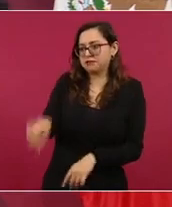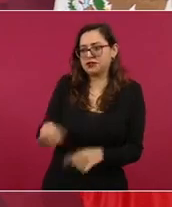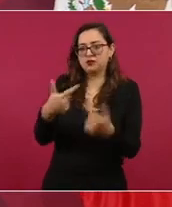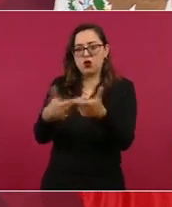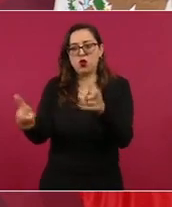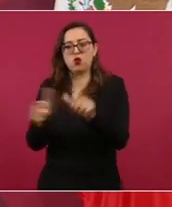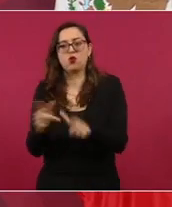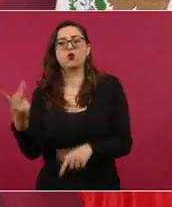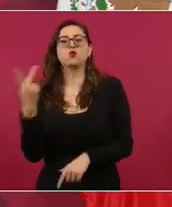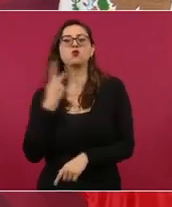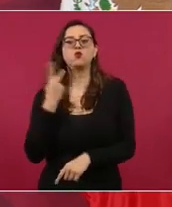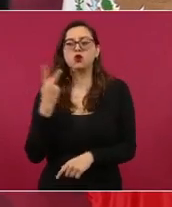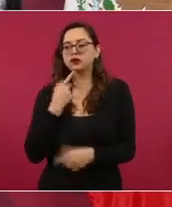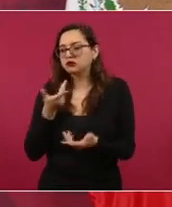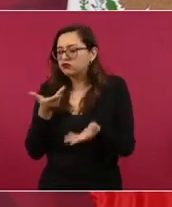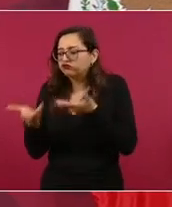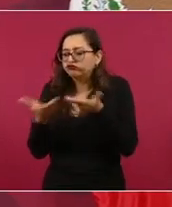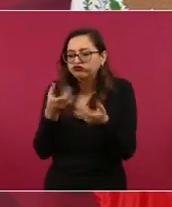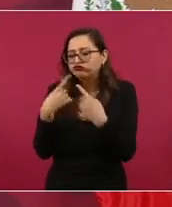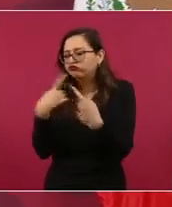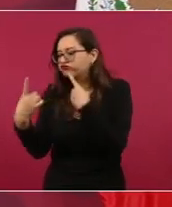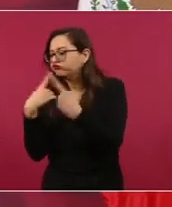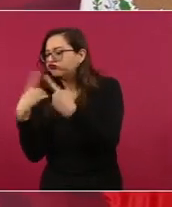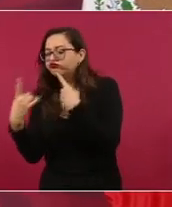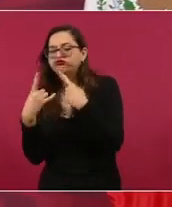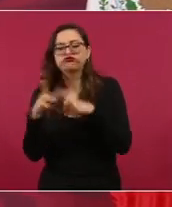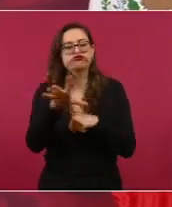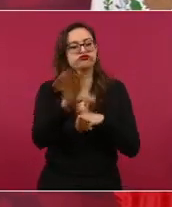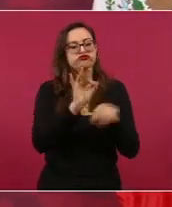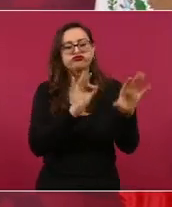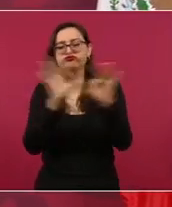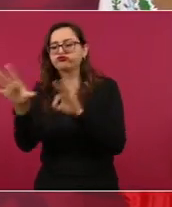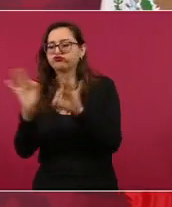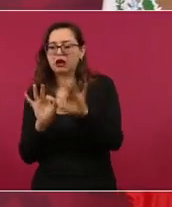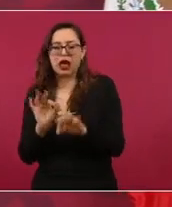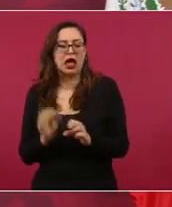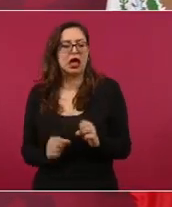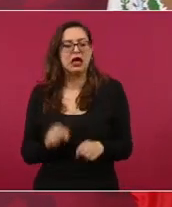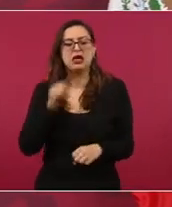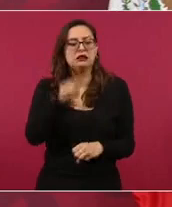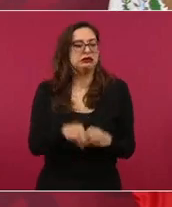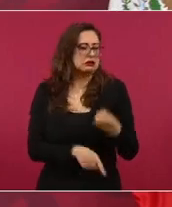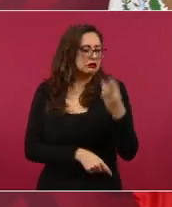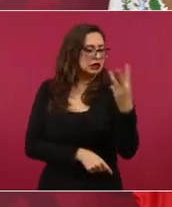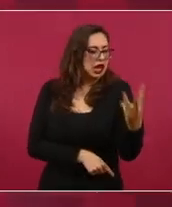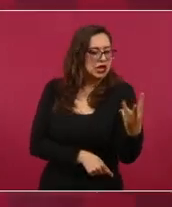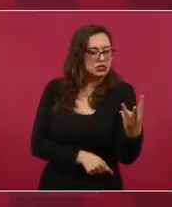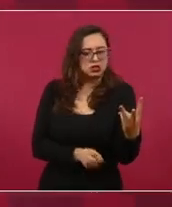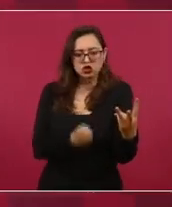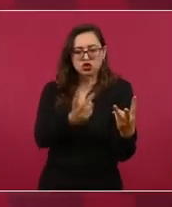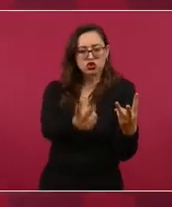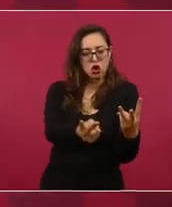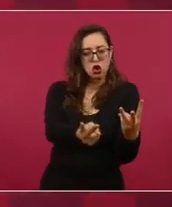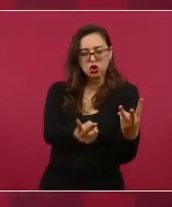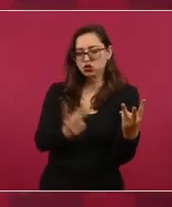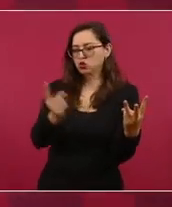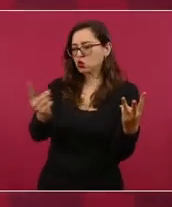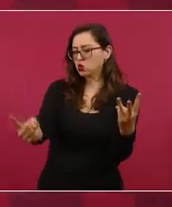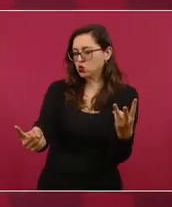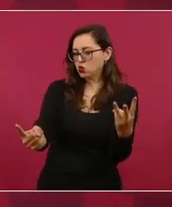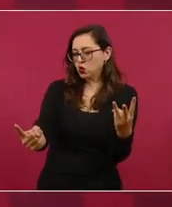los que se pusieran de acuerdo, te doy tres, a ti te tocan dos, a ti te toca